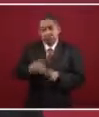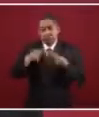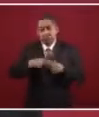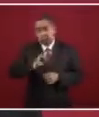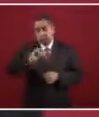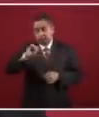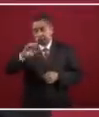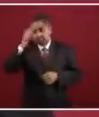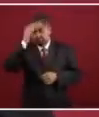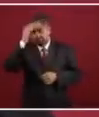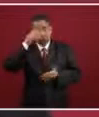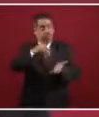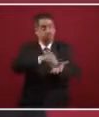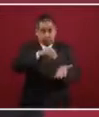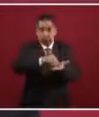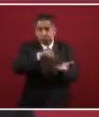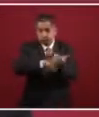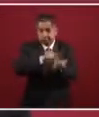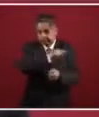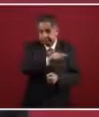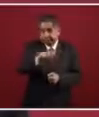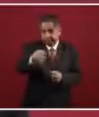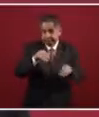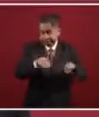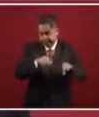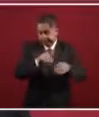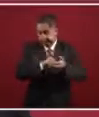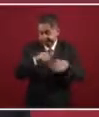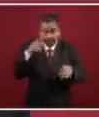la política que todavía están por ahí,